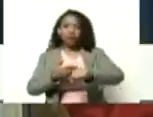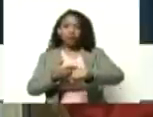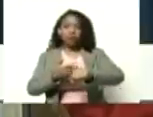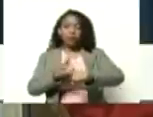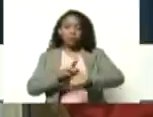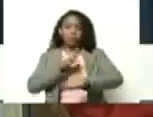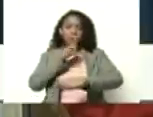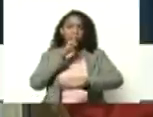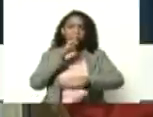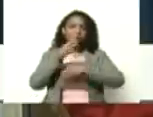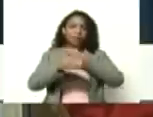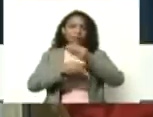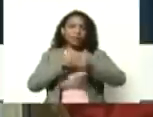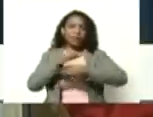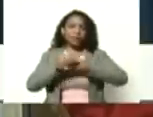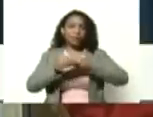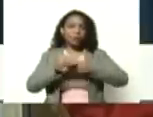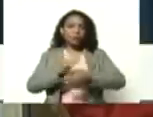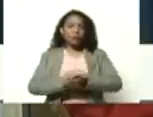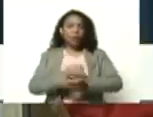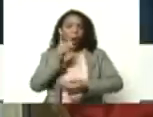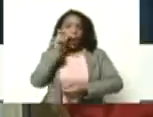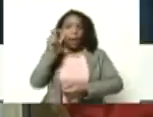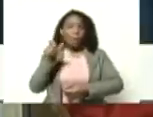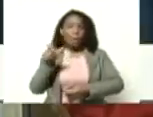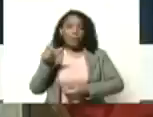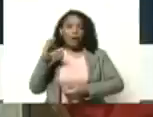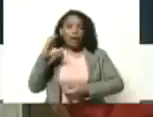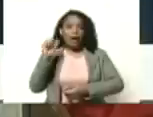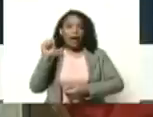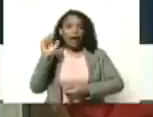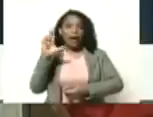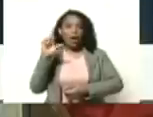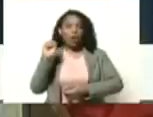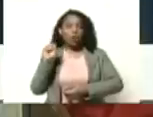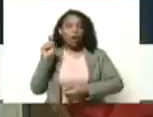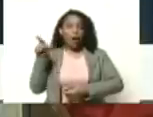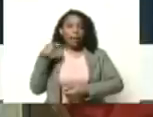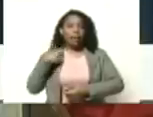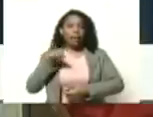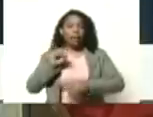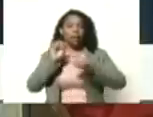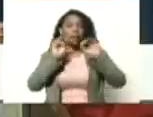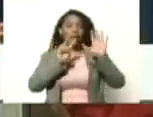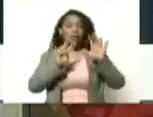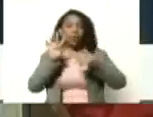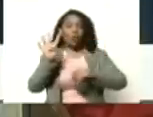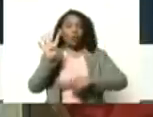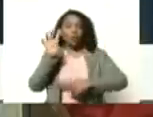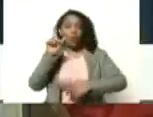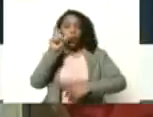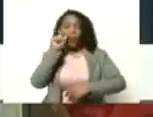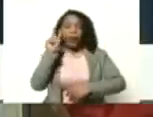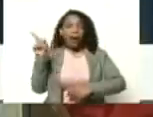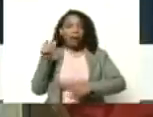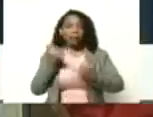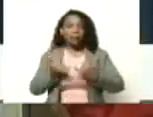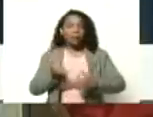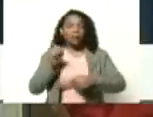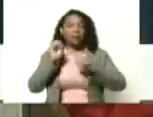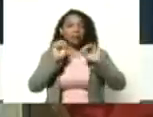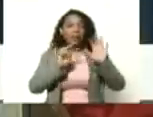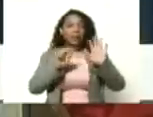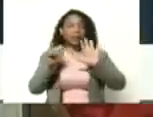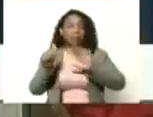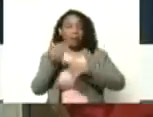hecho carlos lanz tenía 74 años recientemente hubiese cumplido 76